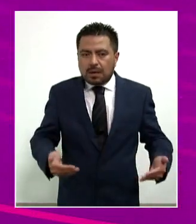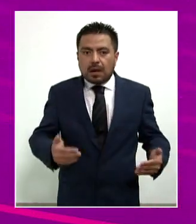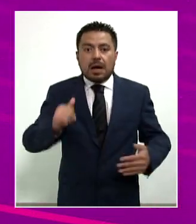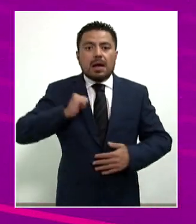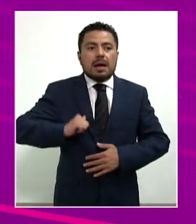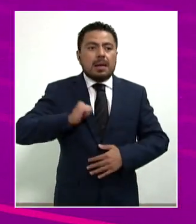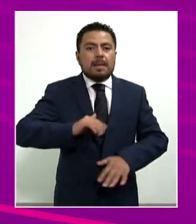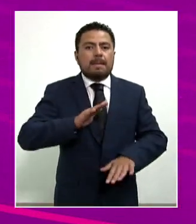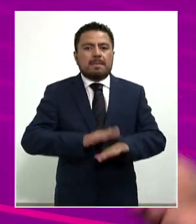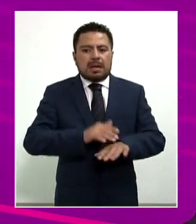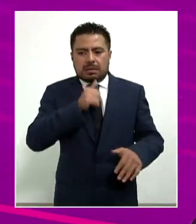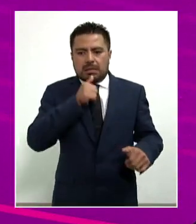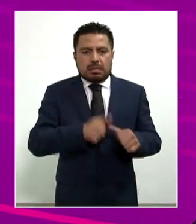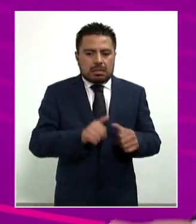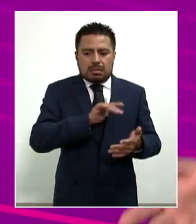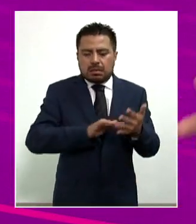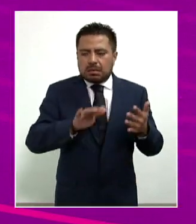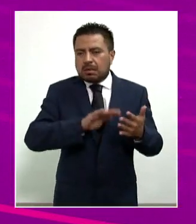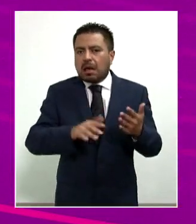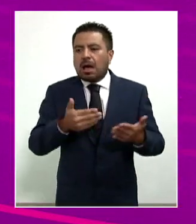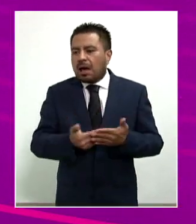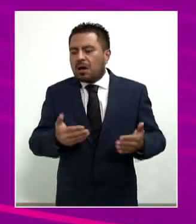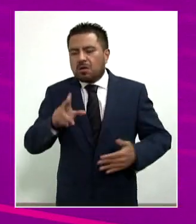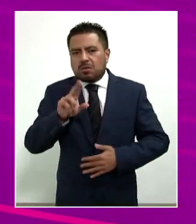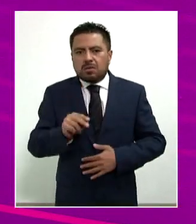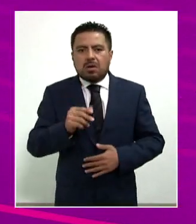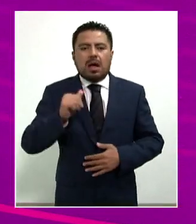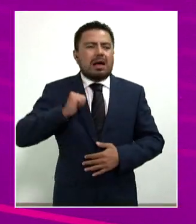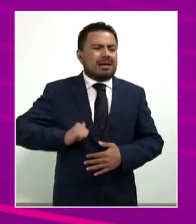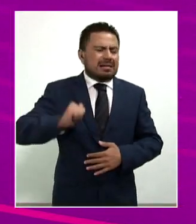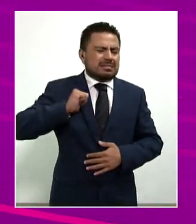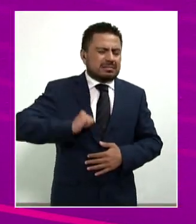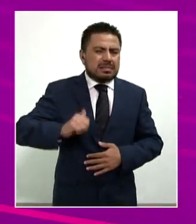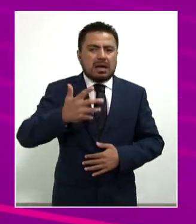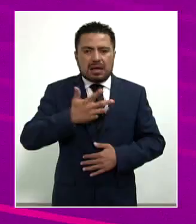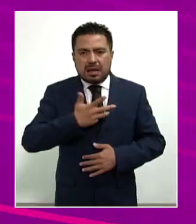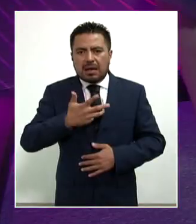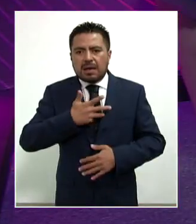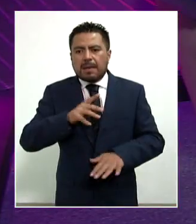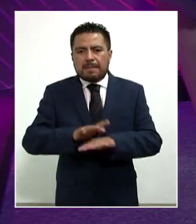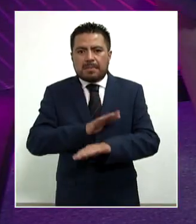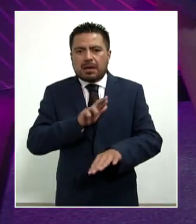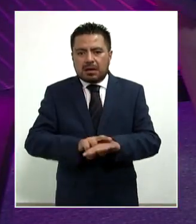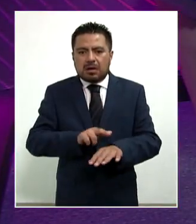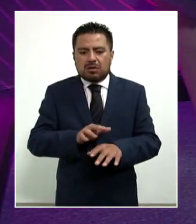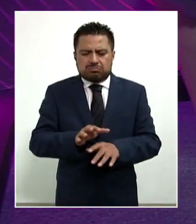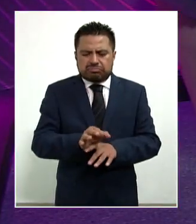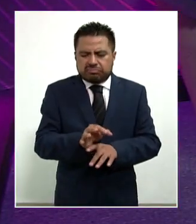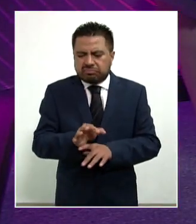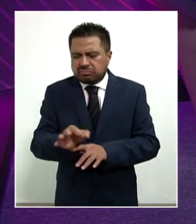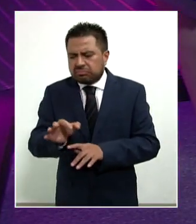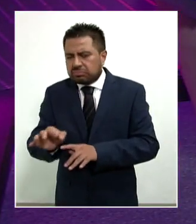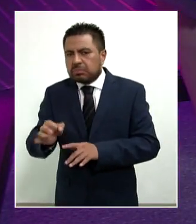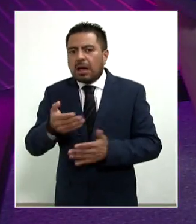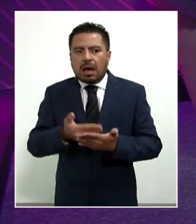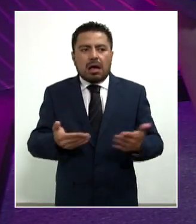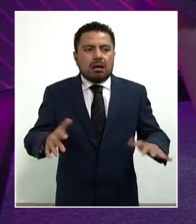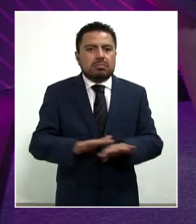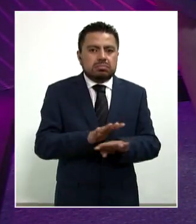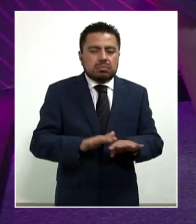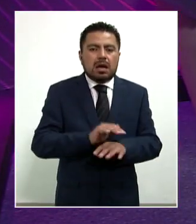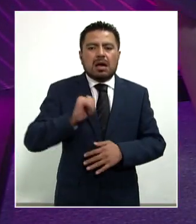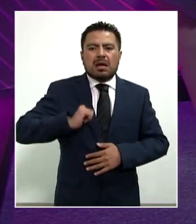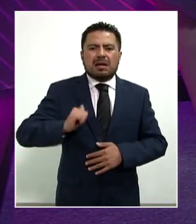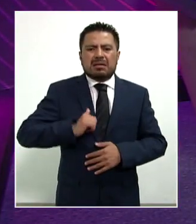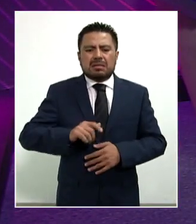antes había más analfabetismo, ahora no lo hay. Antes había muchas más localidades rurales, ahora no las hay. Antes había